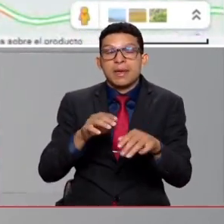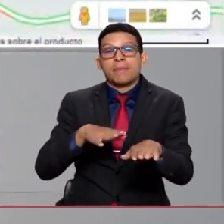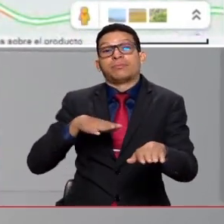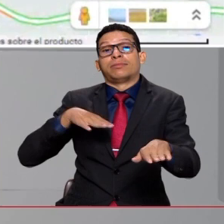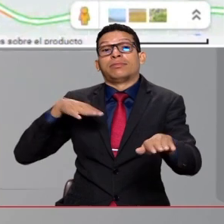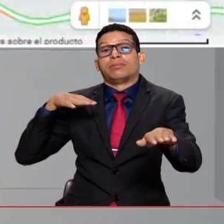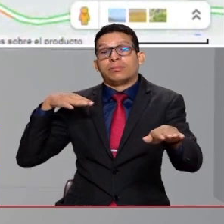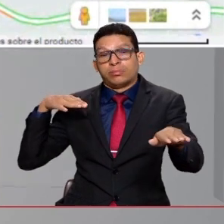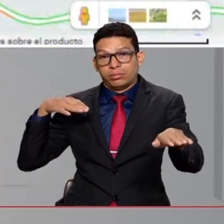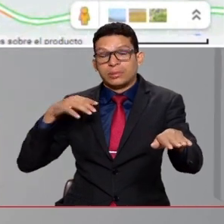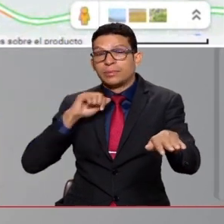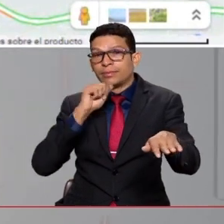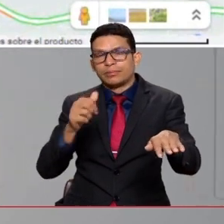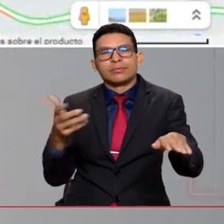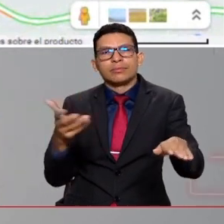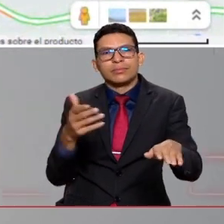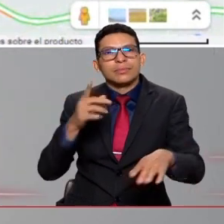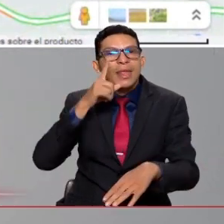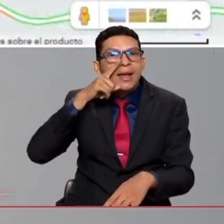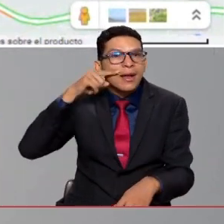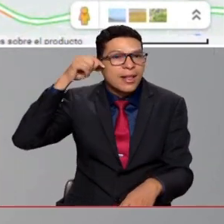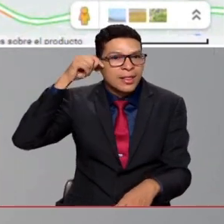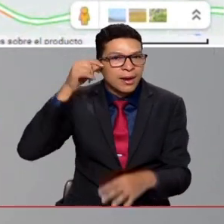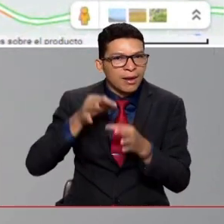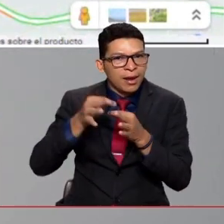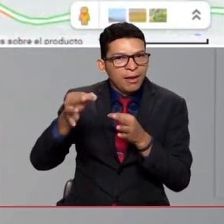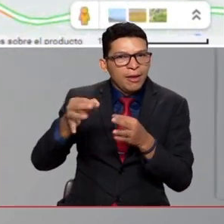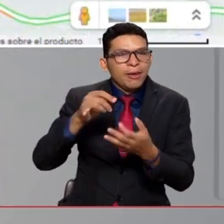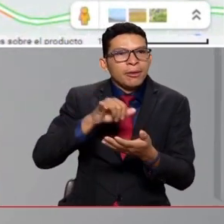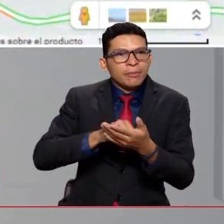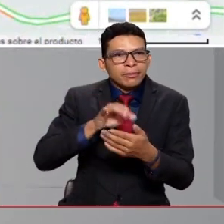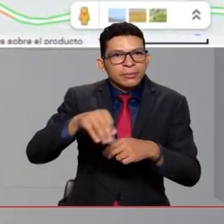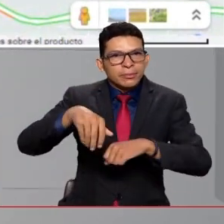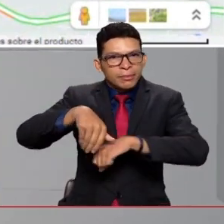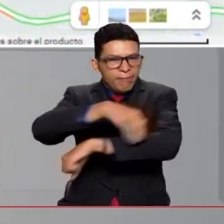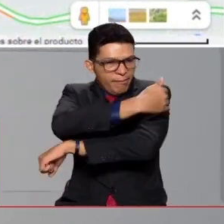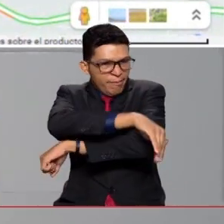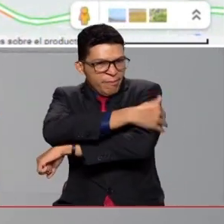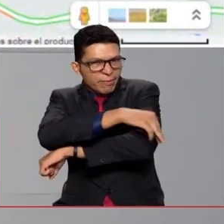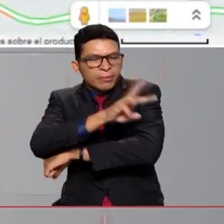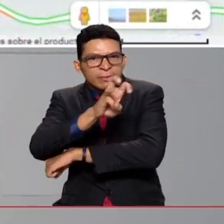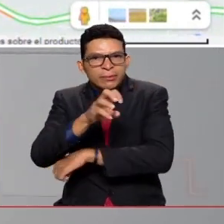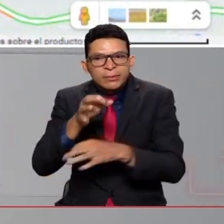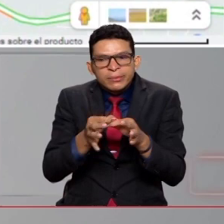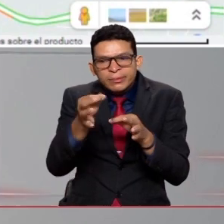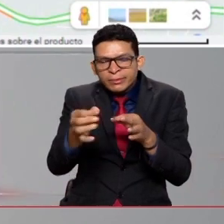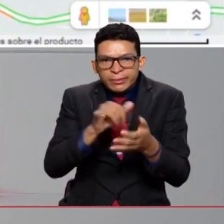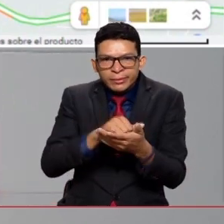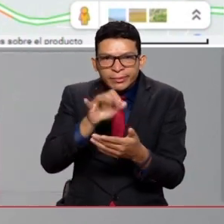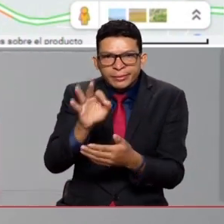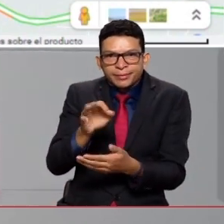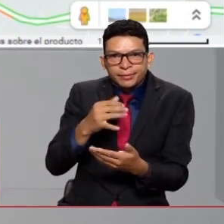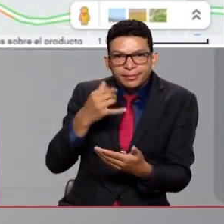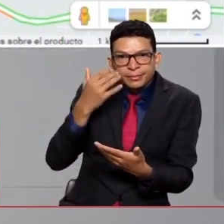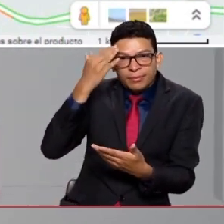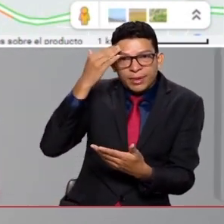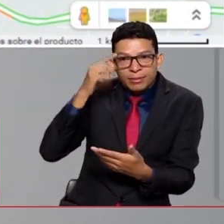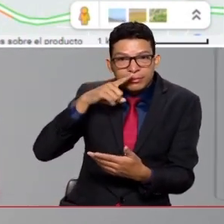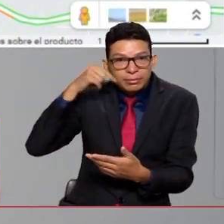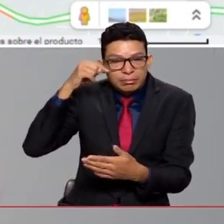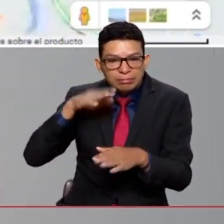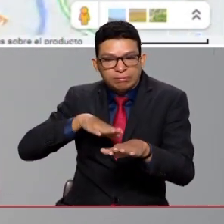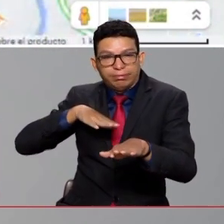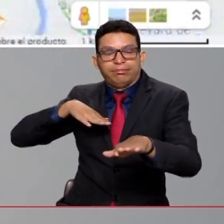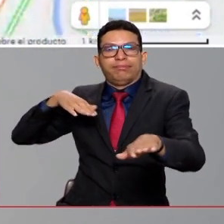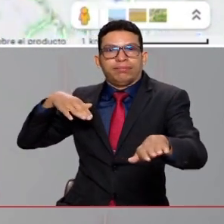vehicular hacia el sector de Candelaria. Observemos la carrera octava hacia este vecino municipio, se presenta ya congestión